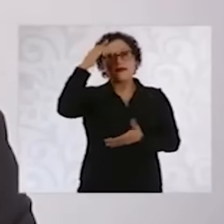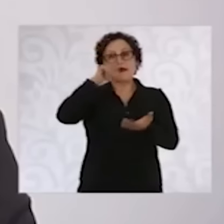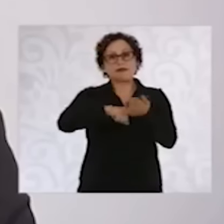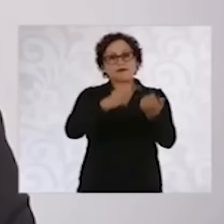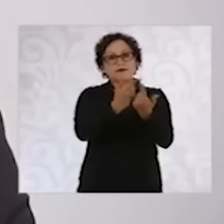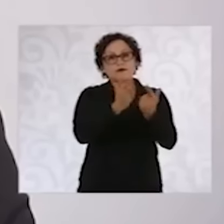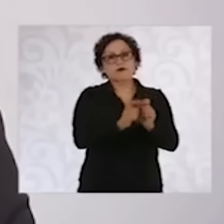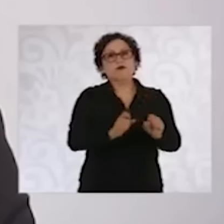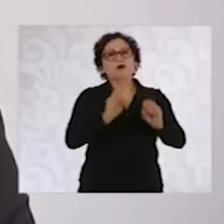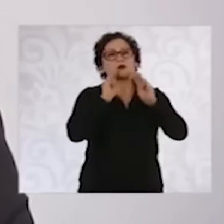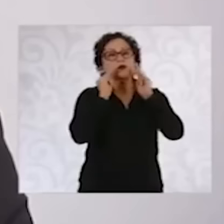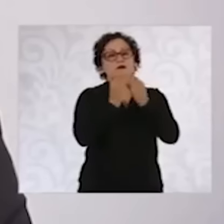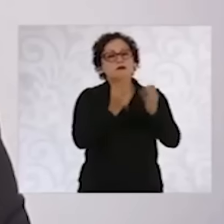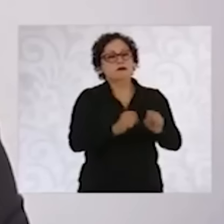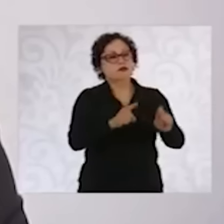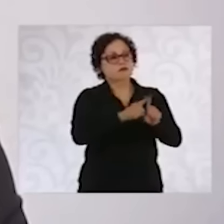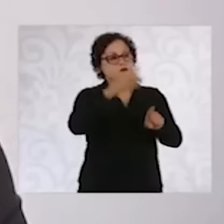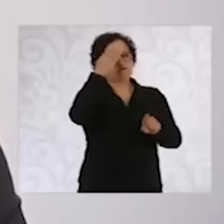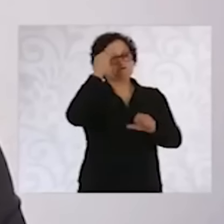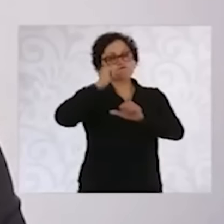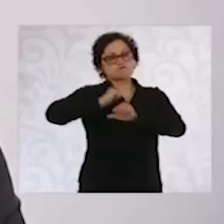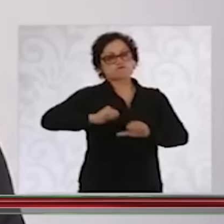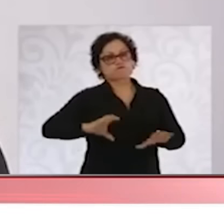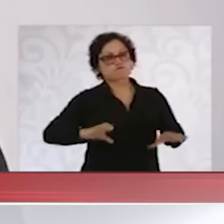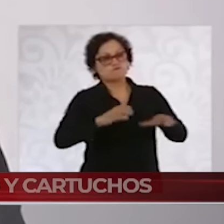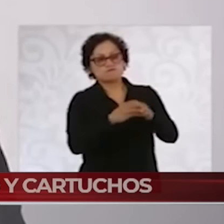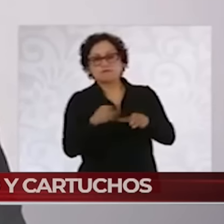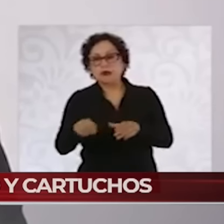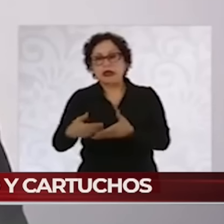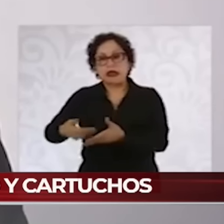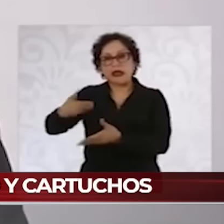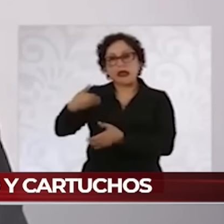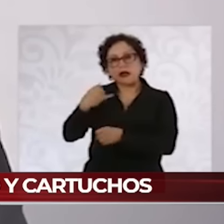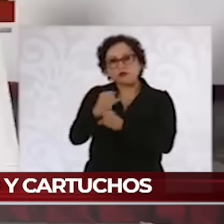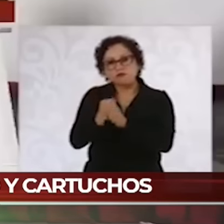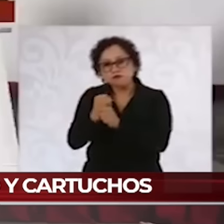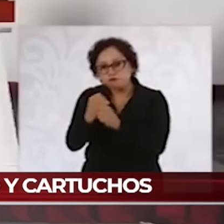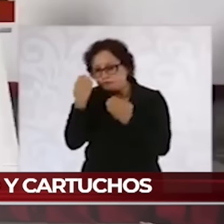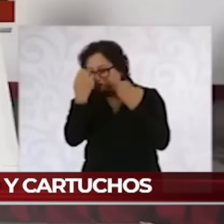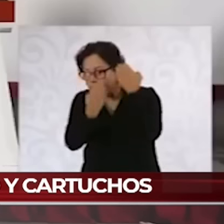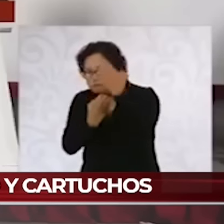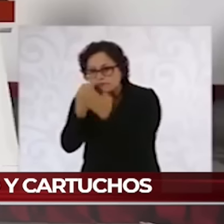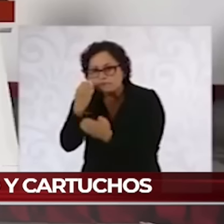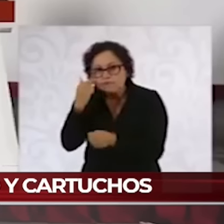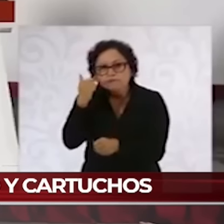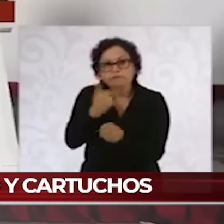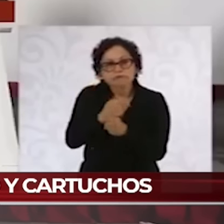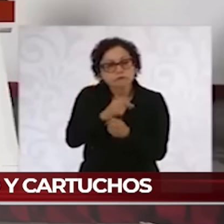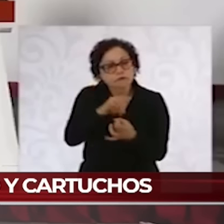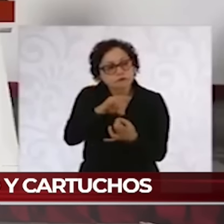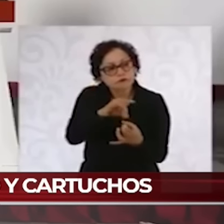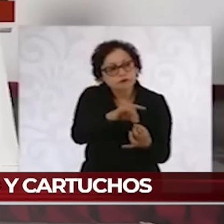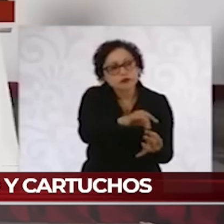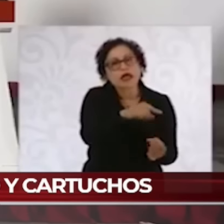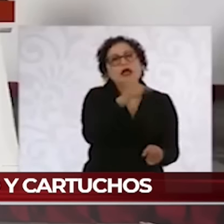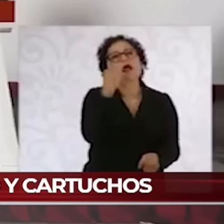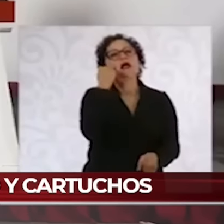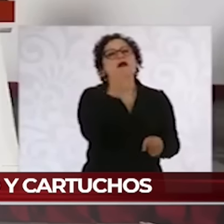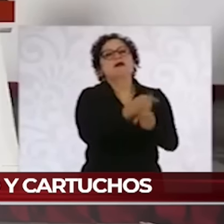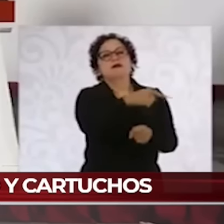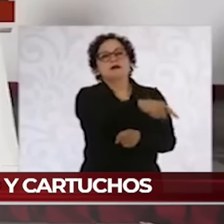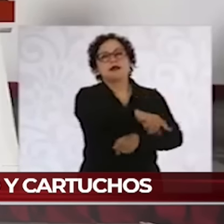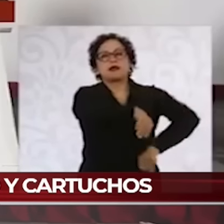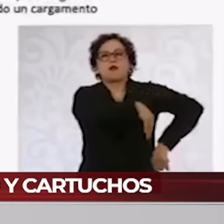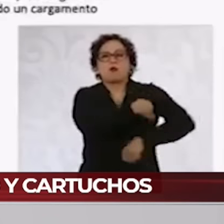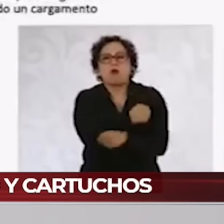entidad. Resultado de labores de inteligencia e investigación, se obtuvo la ubicación de un lugar utilizado para almacenar objetos